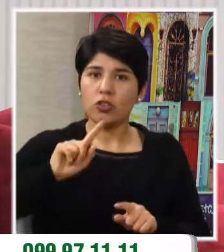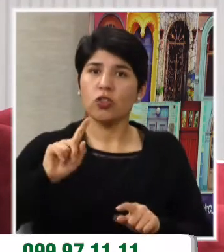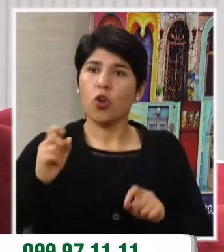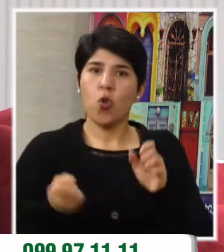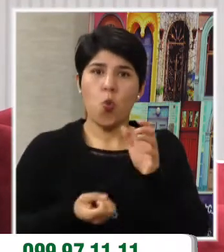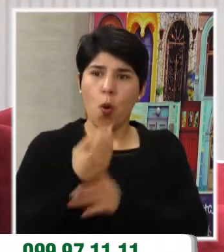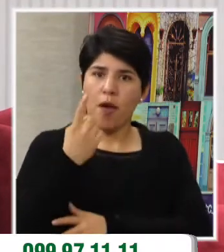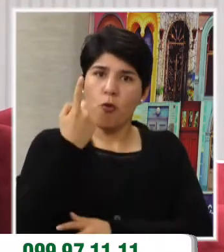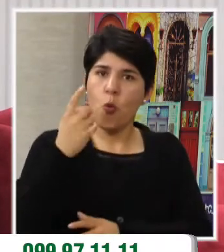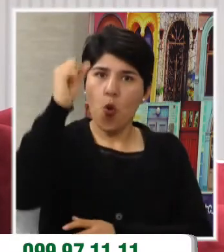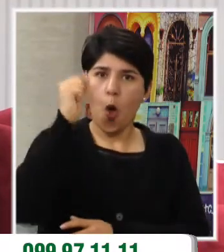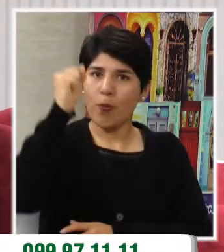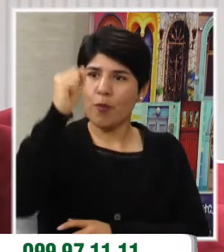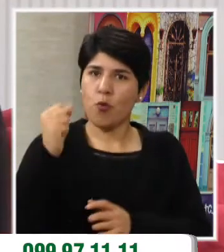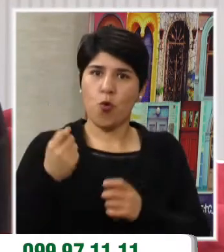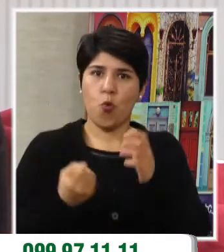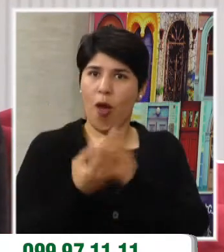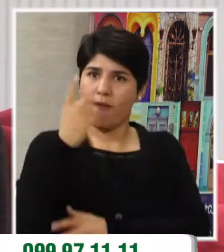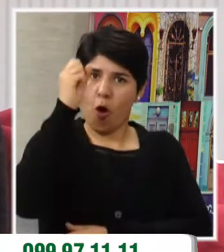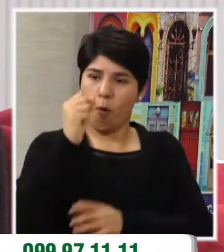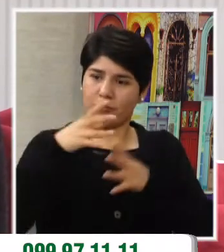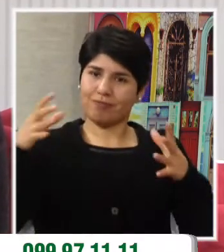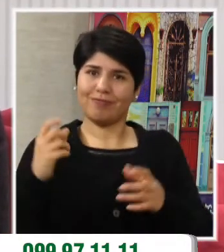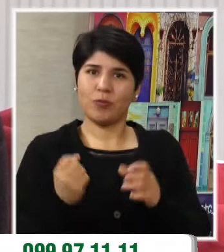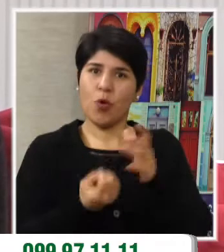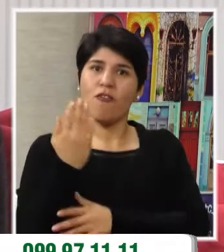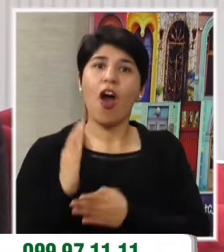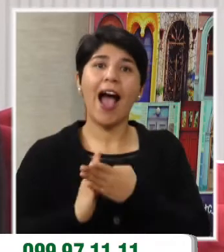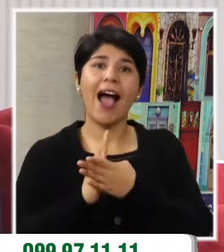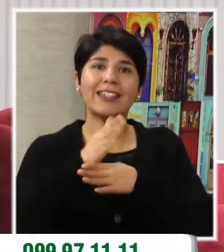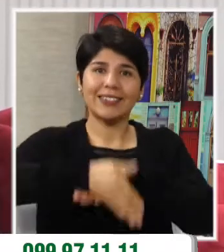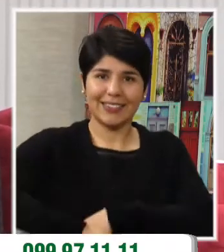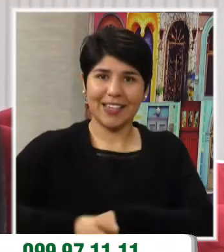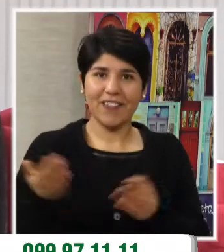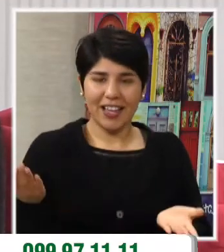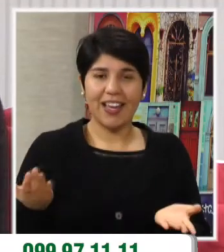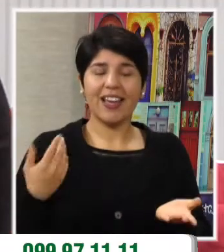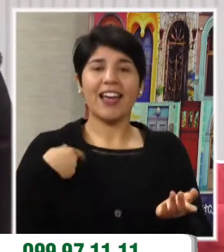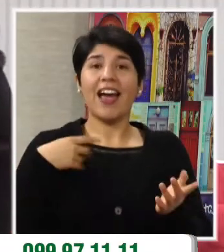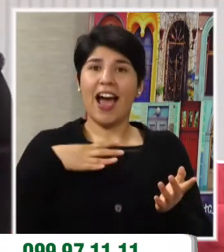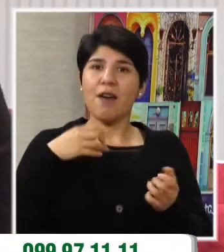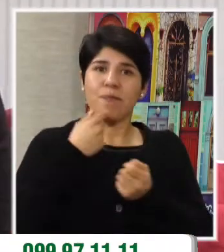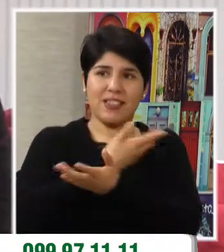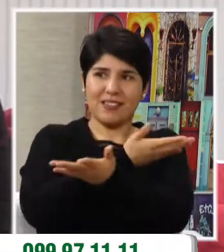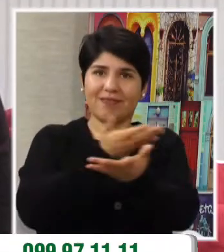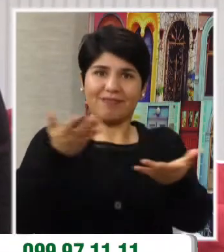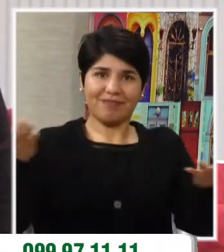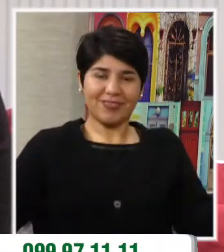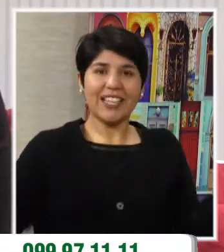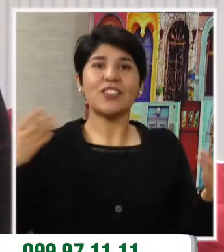un ómnibus nuevo accesible para que se basa la presentación para que llegue a todos los usuarios